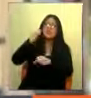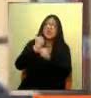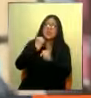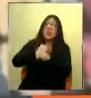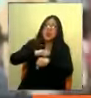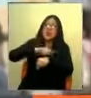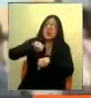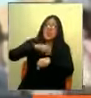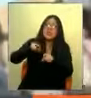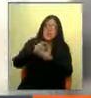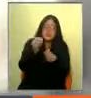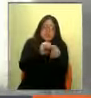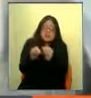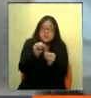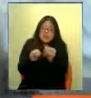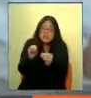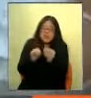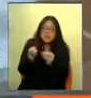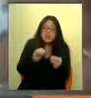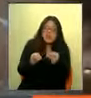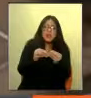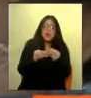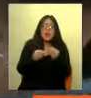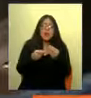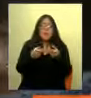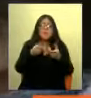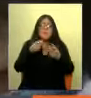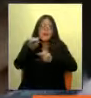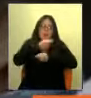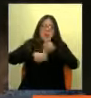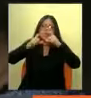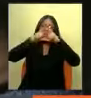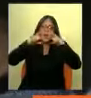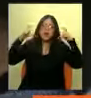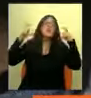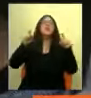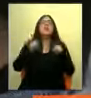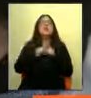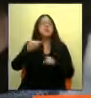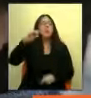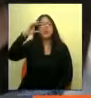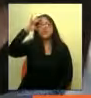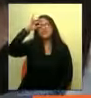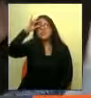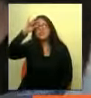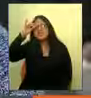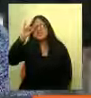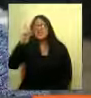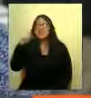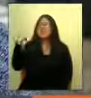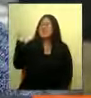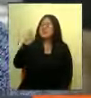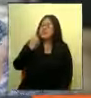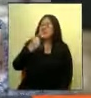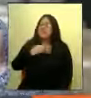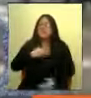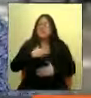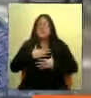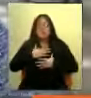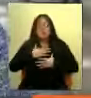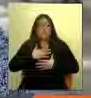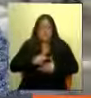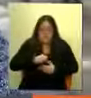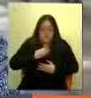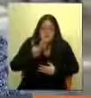haciendo mascarillas para vender. La cabeza y te dan como náusea, no sé. Yo coso, entonces estoy